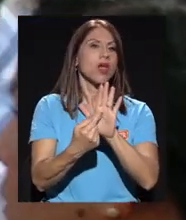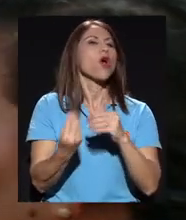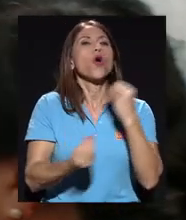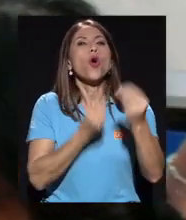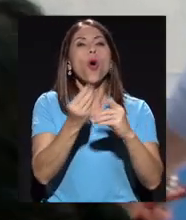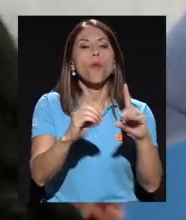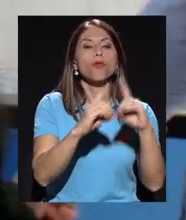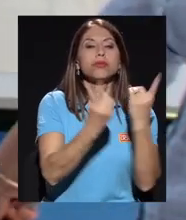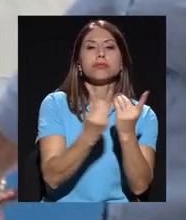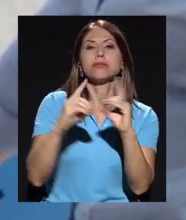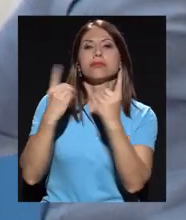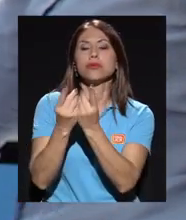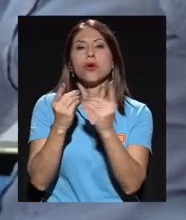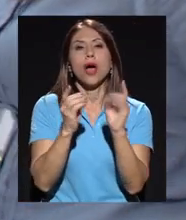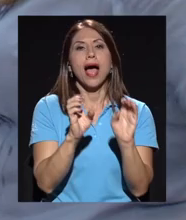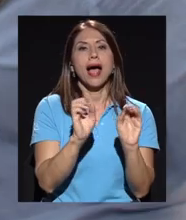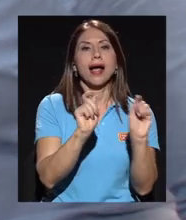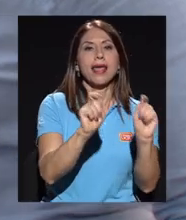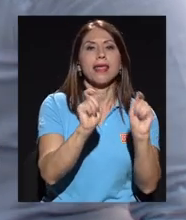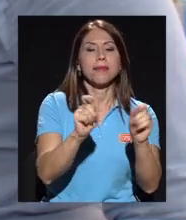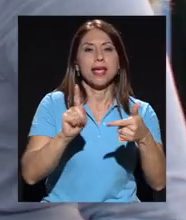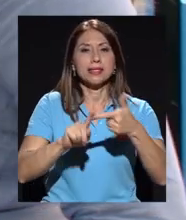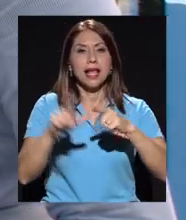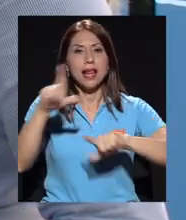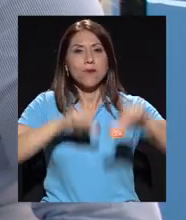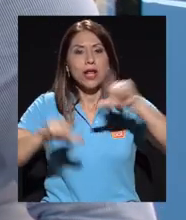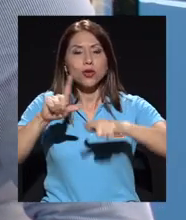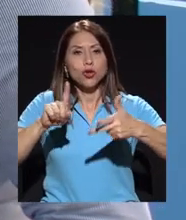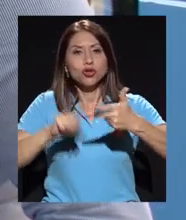las unidades académicas, laboratorios y centros de